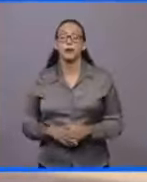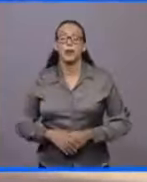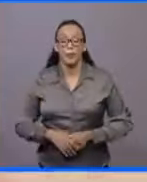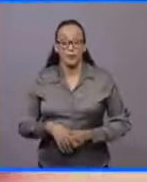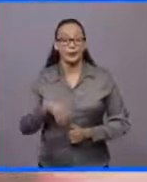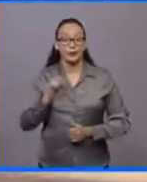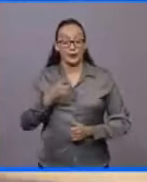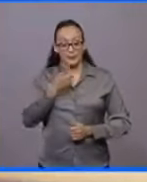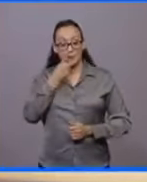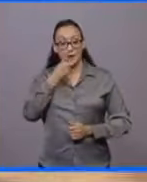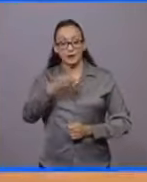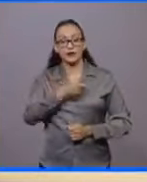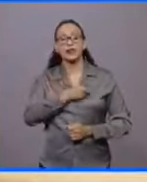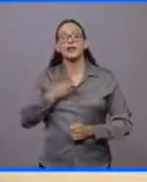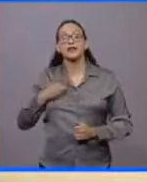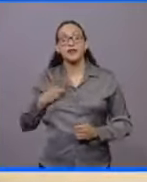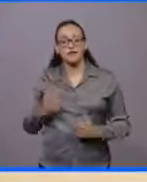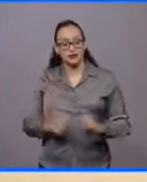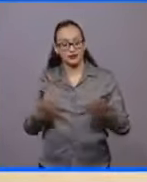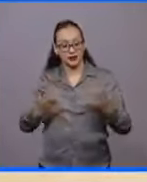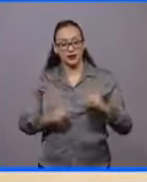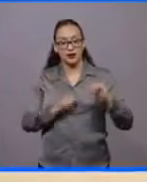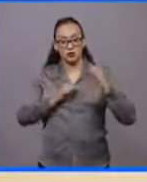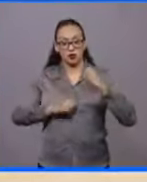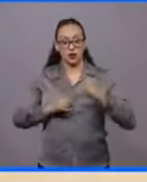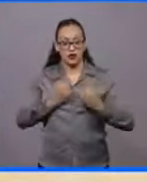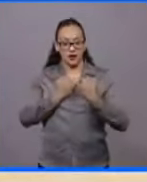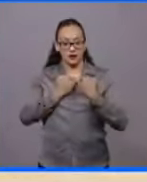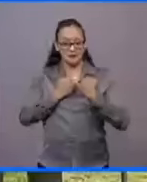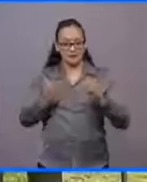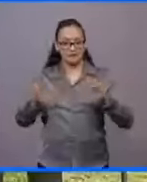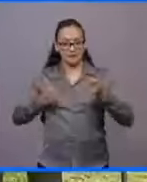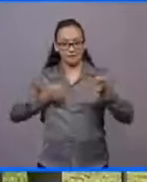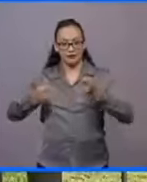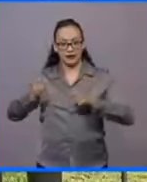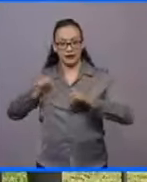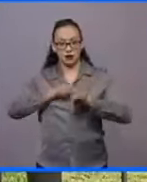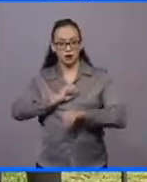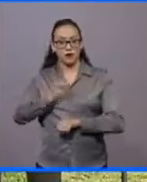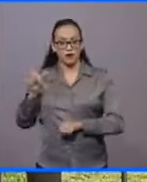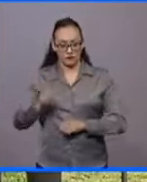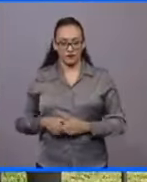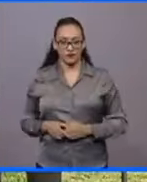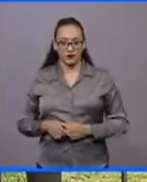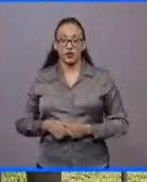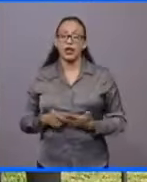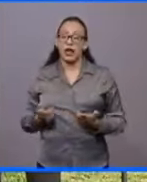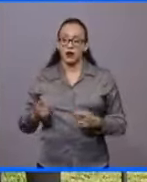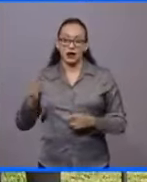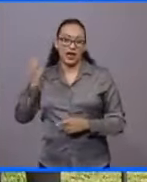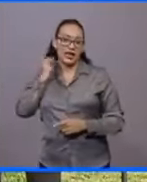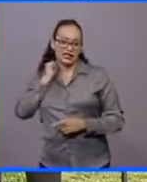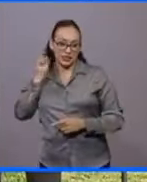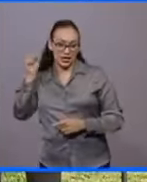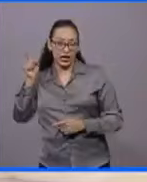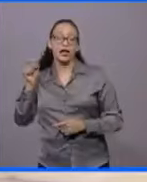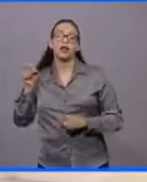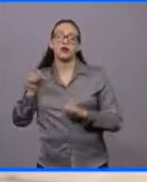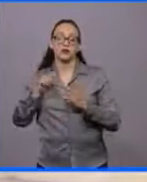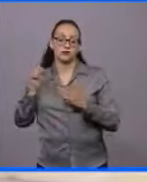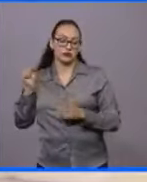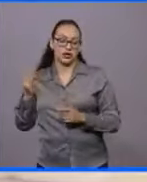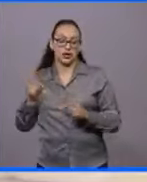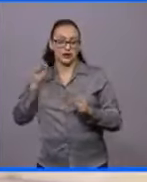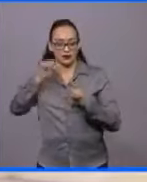añade, debe garantizar la autonomía de las autoridades electorales y su profesionalización, siendo el Senado y no la Cámara de Diputados